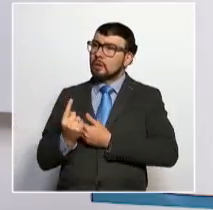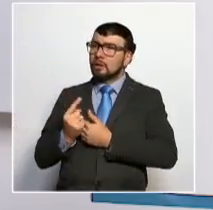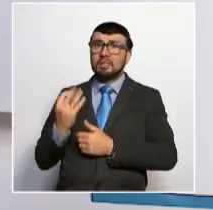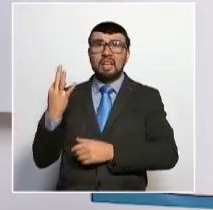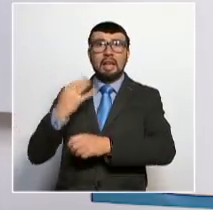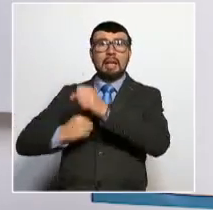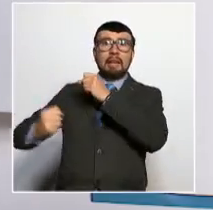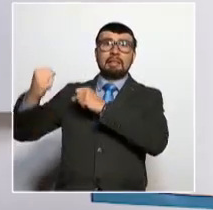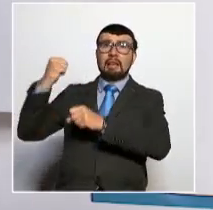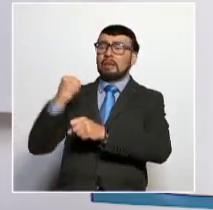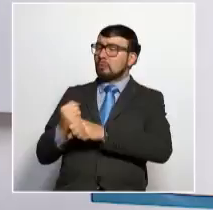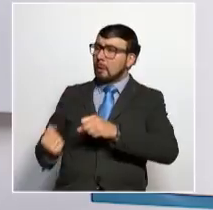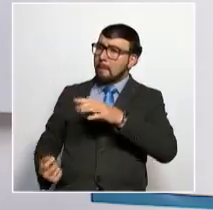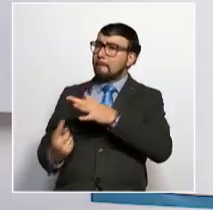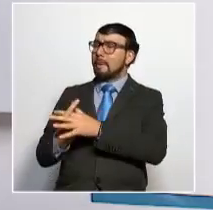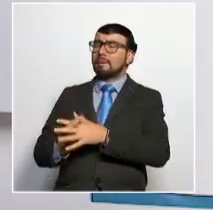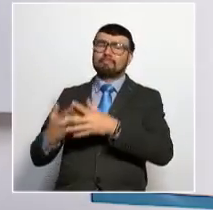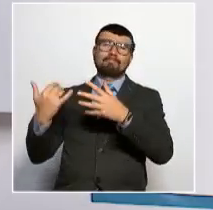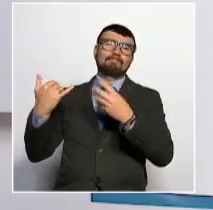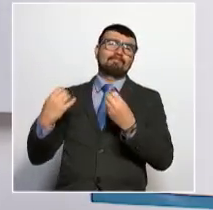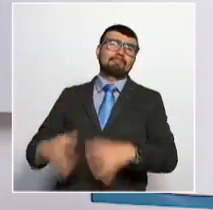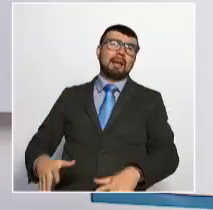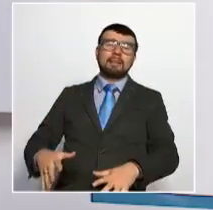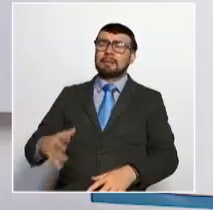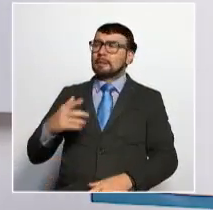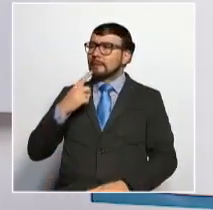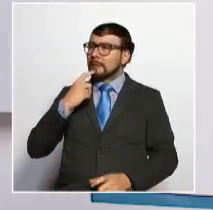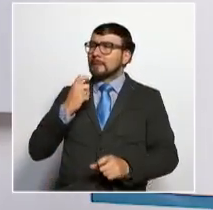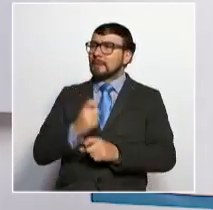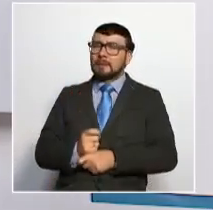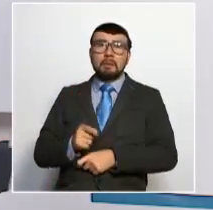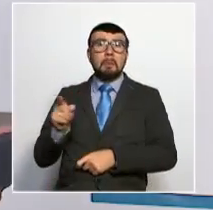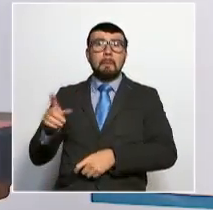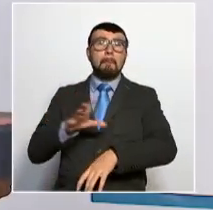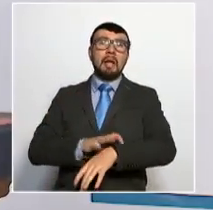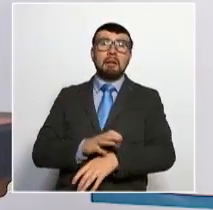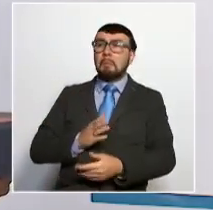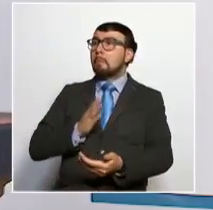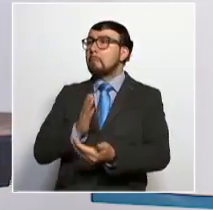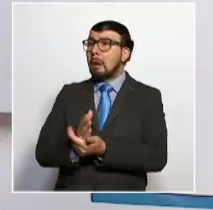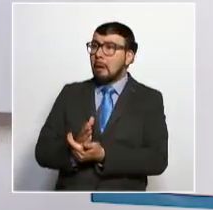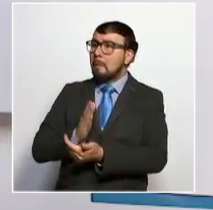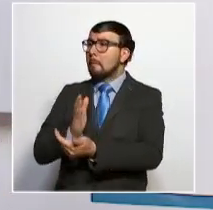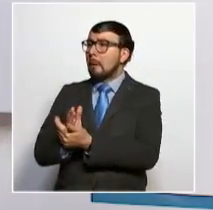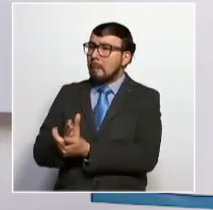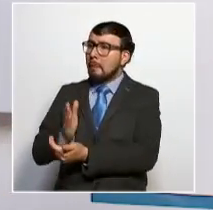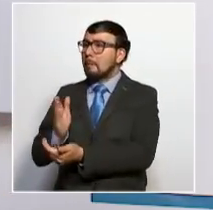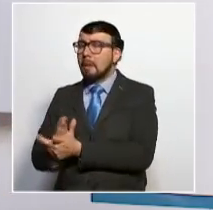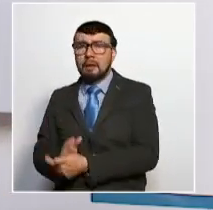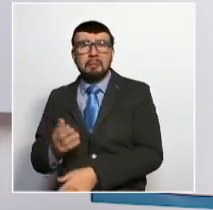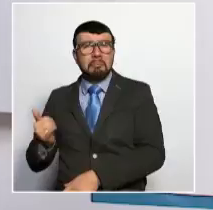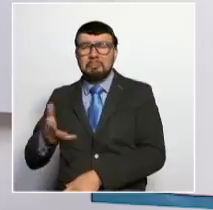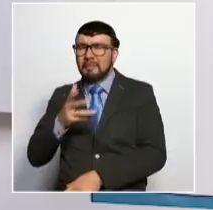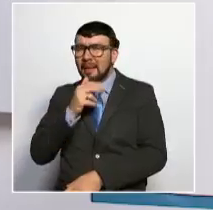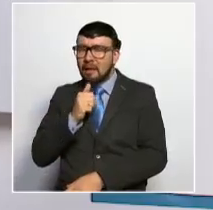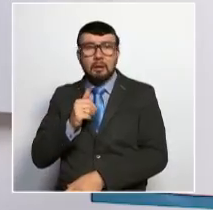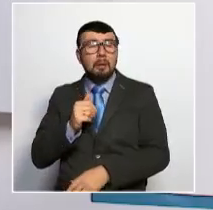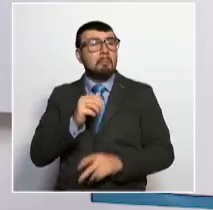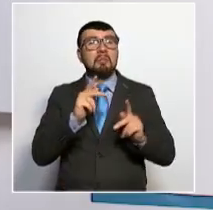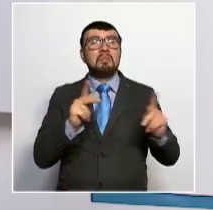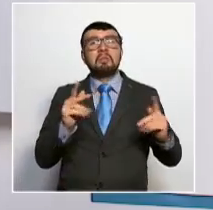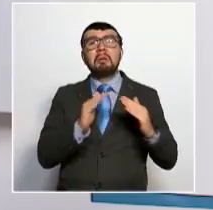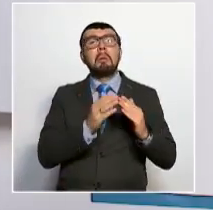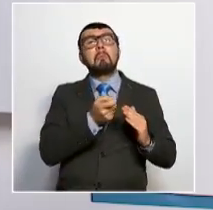enfermedad, porque y todo el mundo trató, porque en medicina todo el mundo sabe, todo el mundo recomienda, todo el mundo